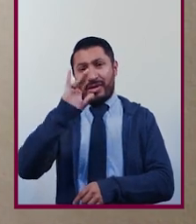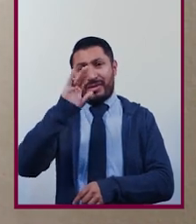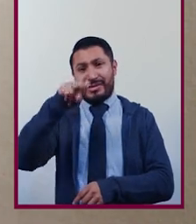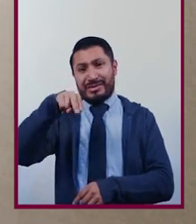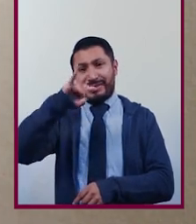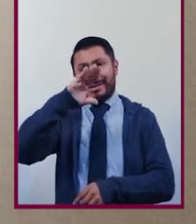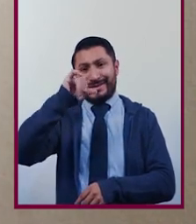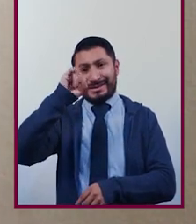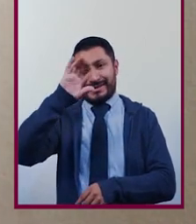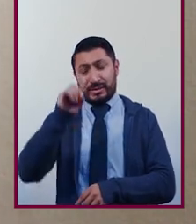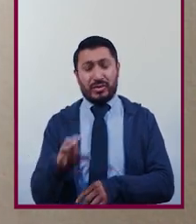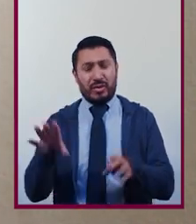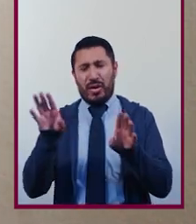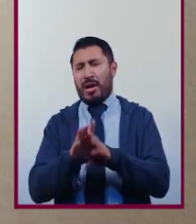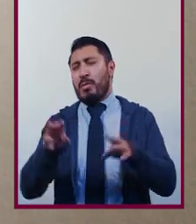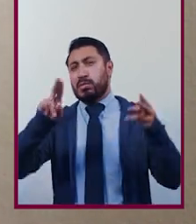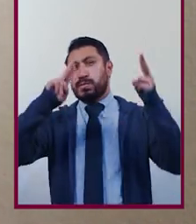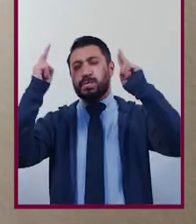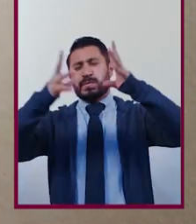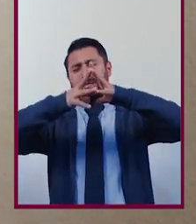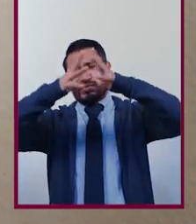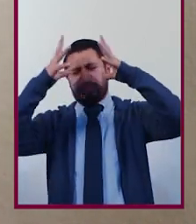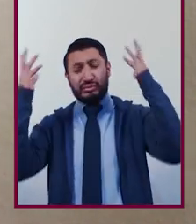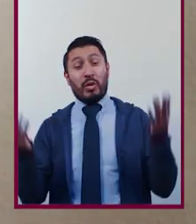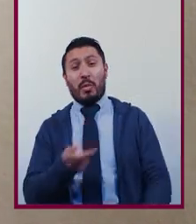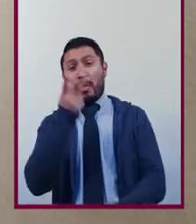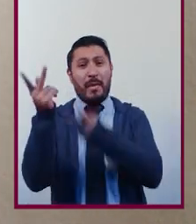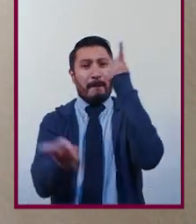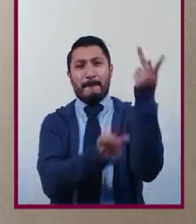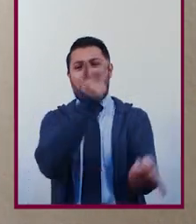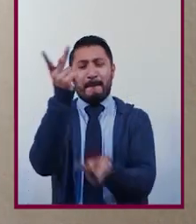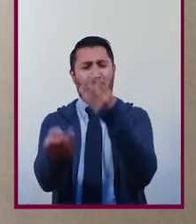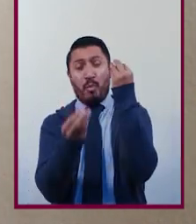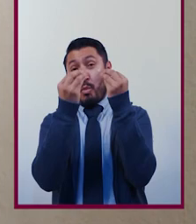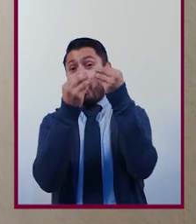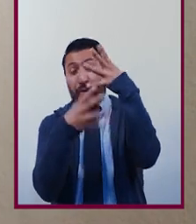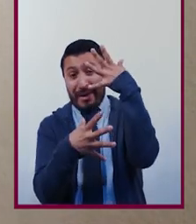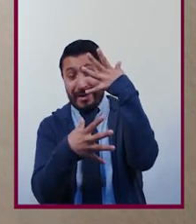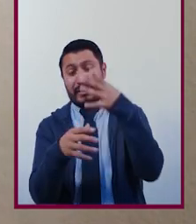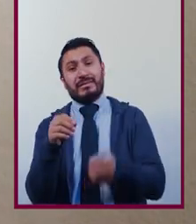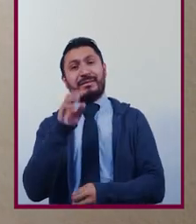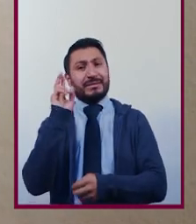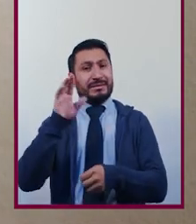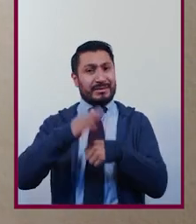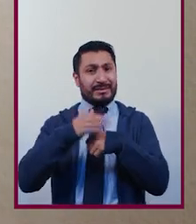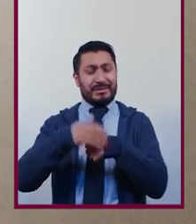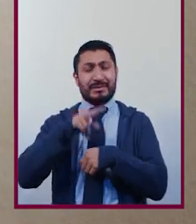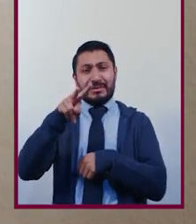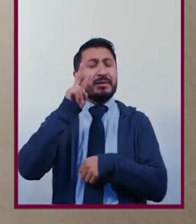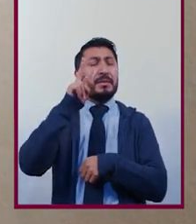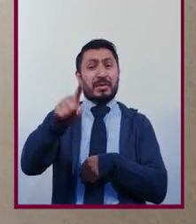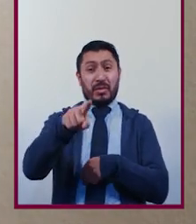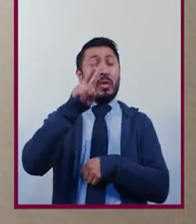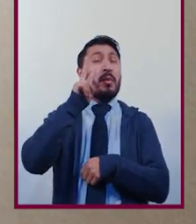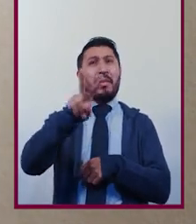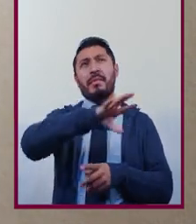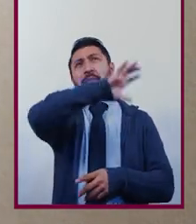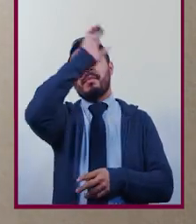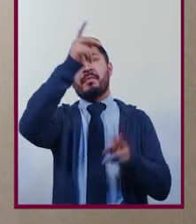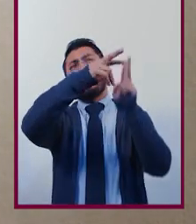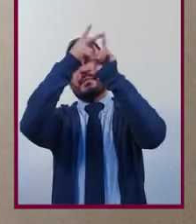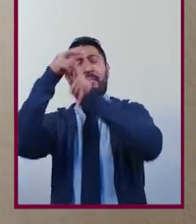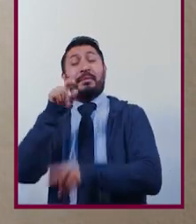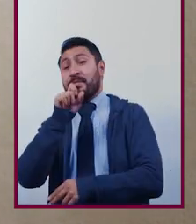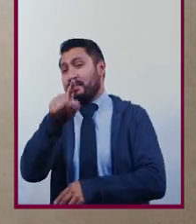Covarrubias. ¡Qué inmenso es el universo y cuántas preguntas podemos hacerle! La próxima vez que observes el cielo estrellado, ten por seguro que en esos